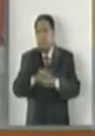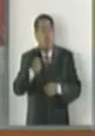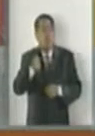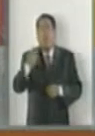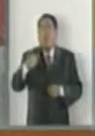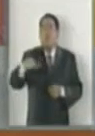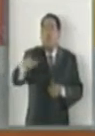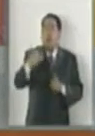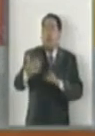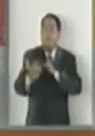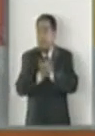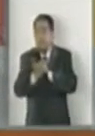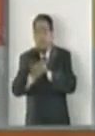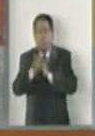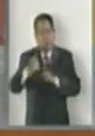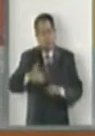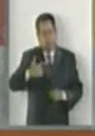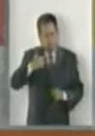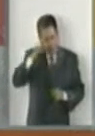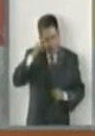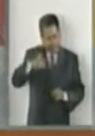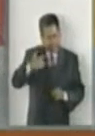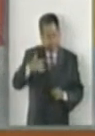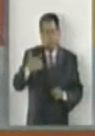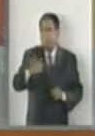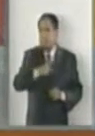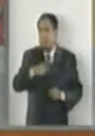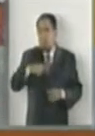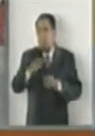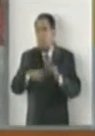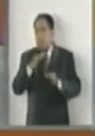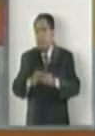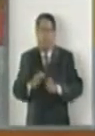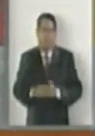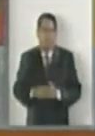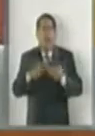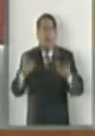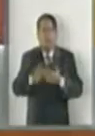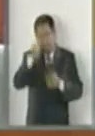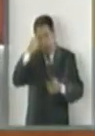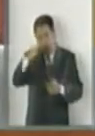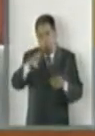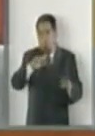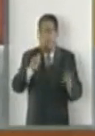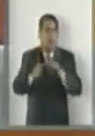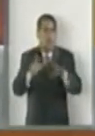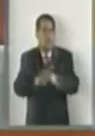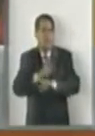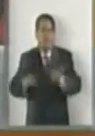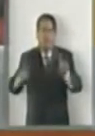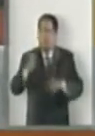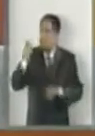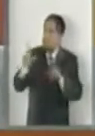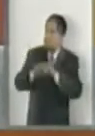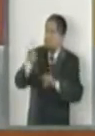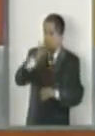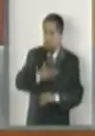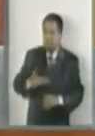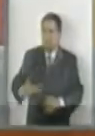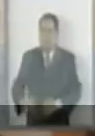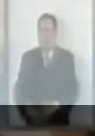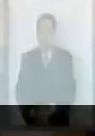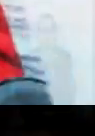nos lo debe de demandar nuestra conciencia. En Nueva Alianza estaremos prestos y puestos a